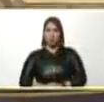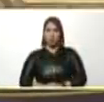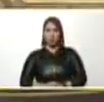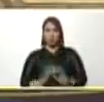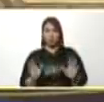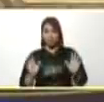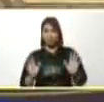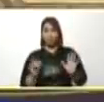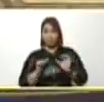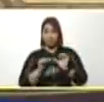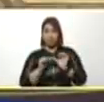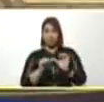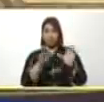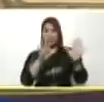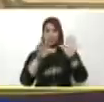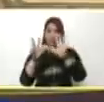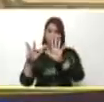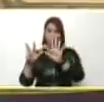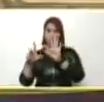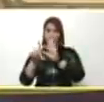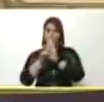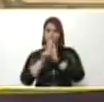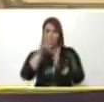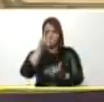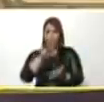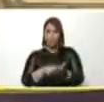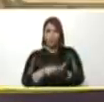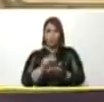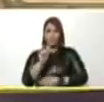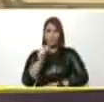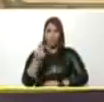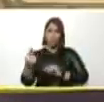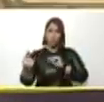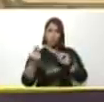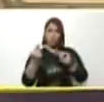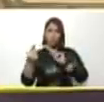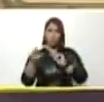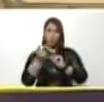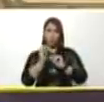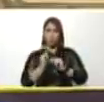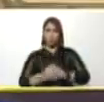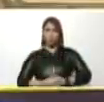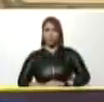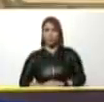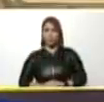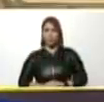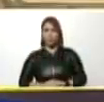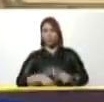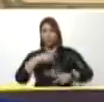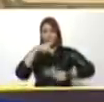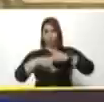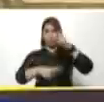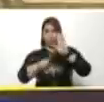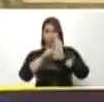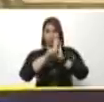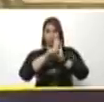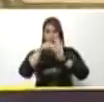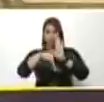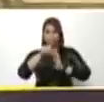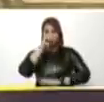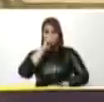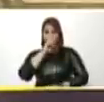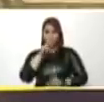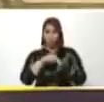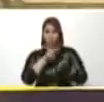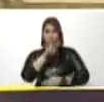y quedaron 18 leyes aprobadas en primera discusión que están en el programa legislativo de este año